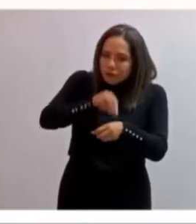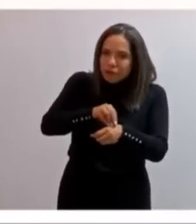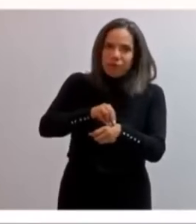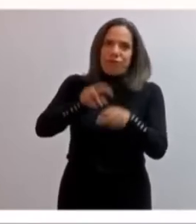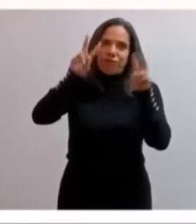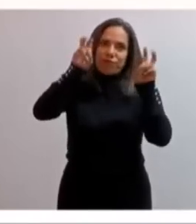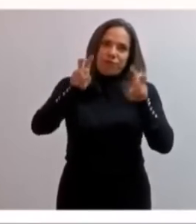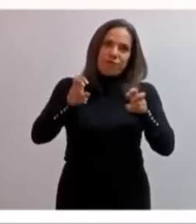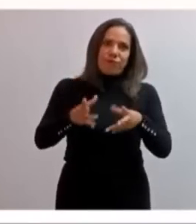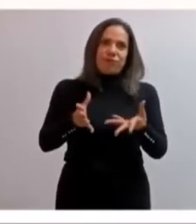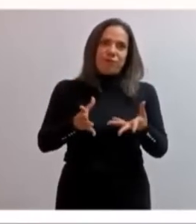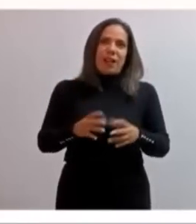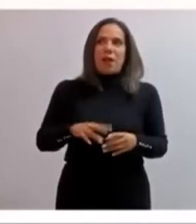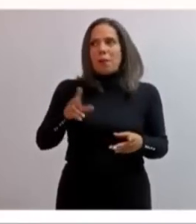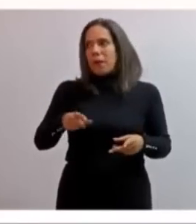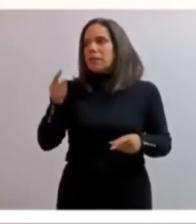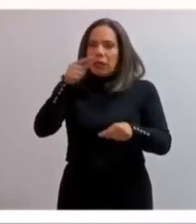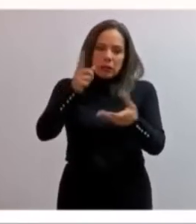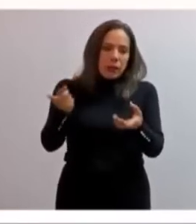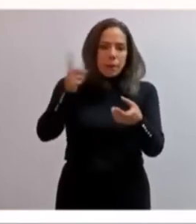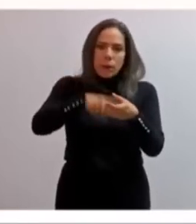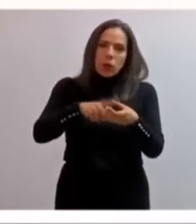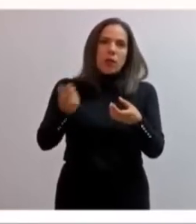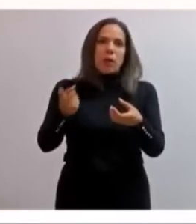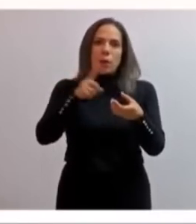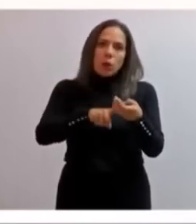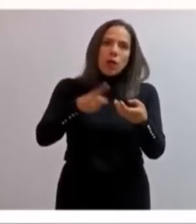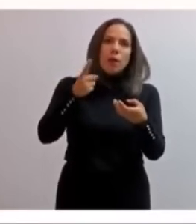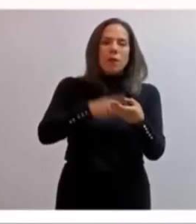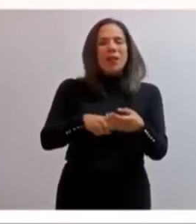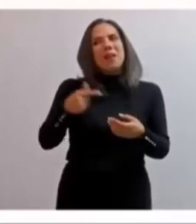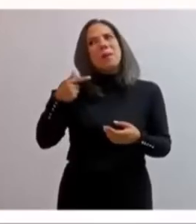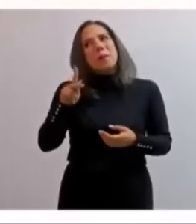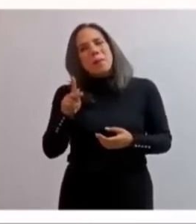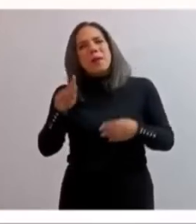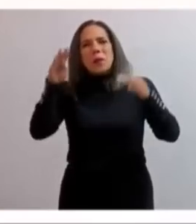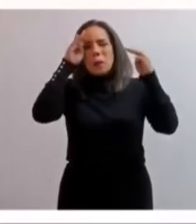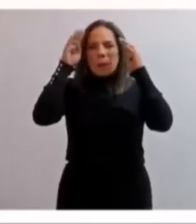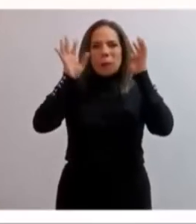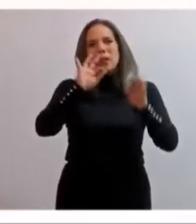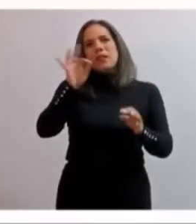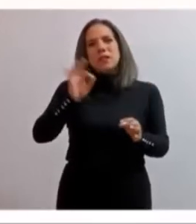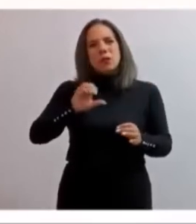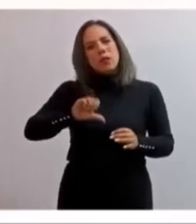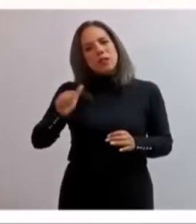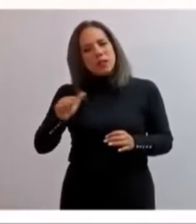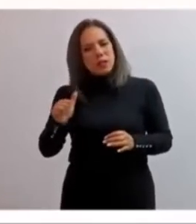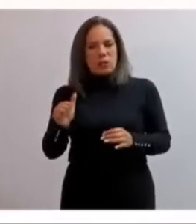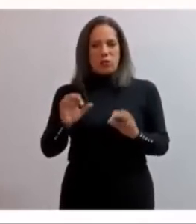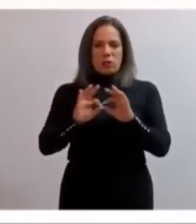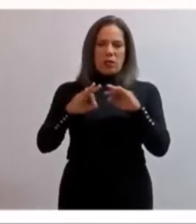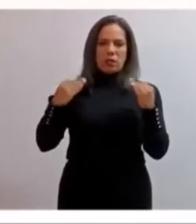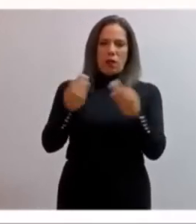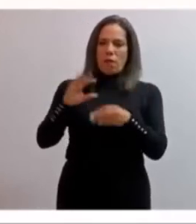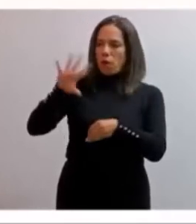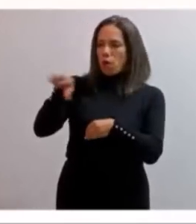contenidos, en la integración curricular. Pienso que también tendríamos que hablar de las otras